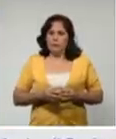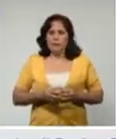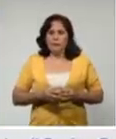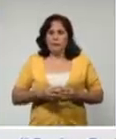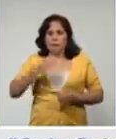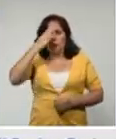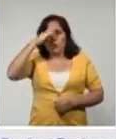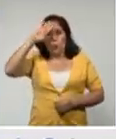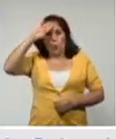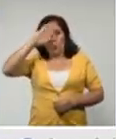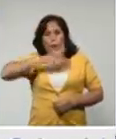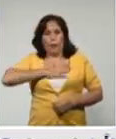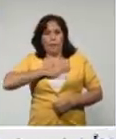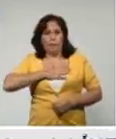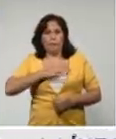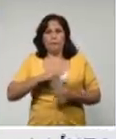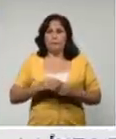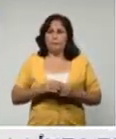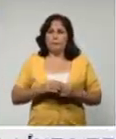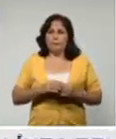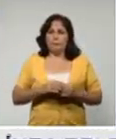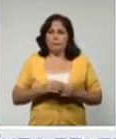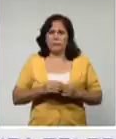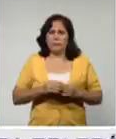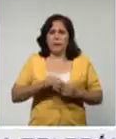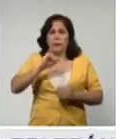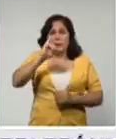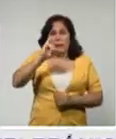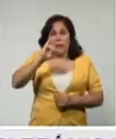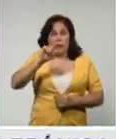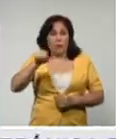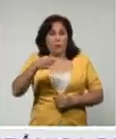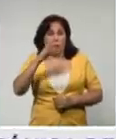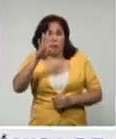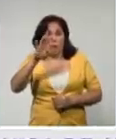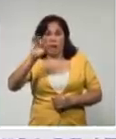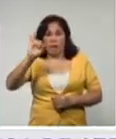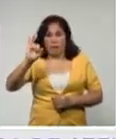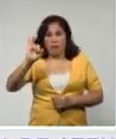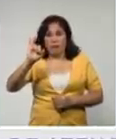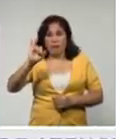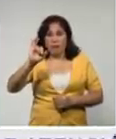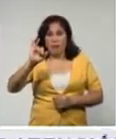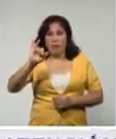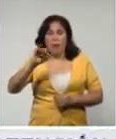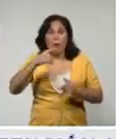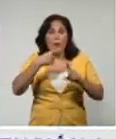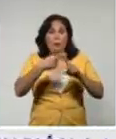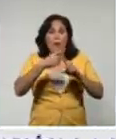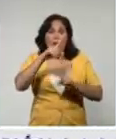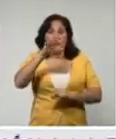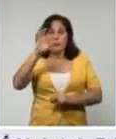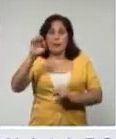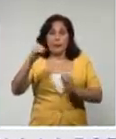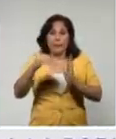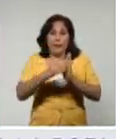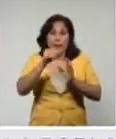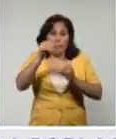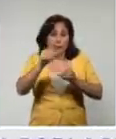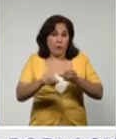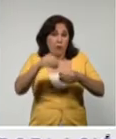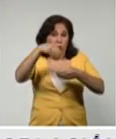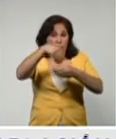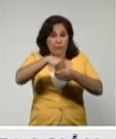Cuba, con una tasa de 6,47 por 100.000 habitantes, pues presenta